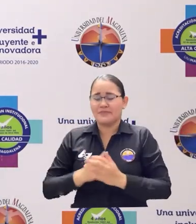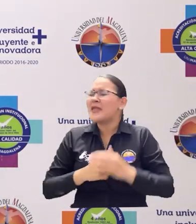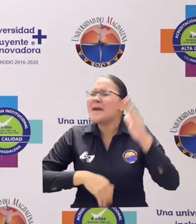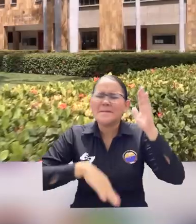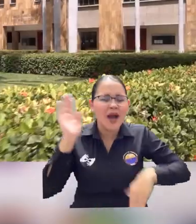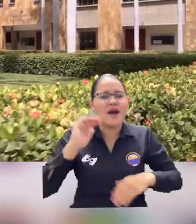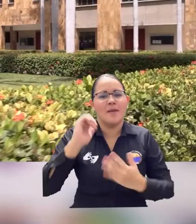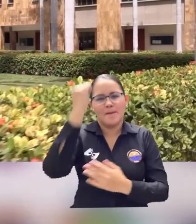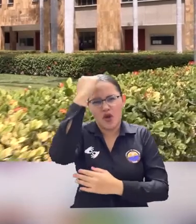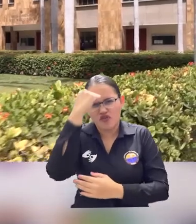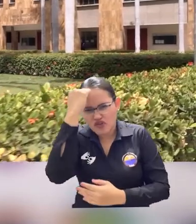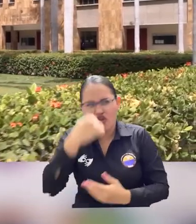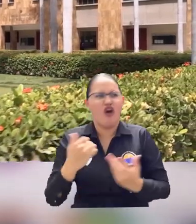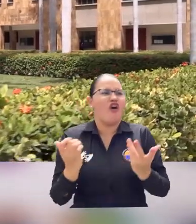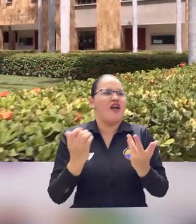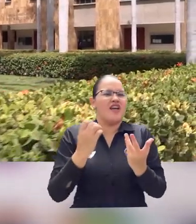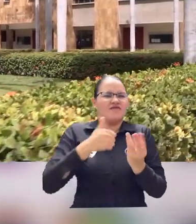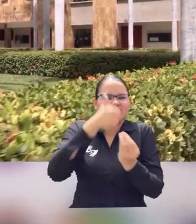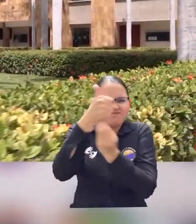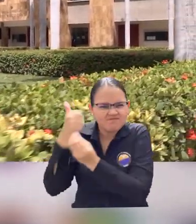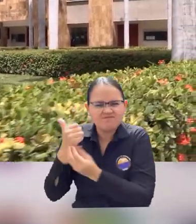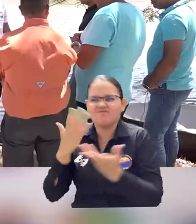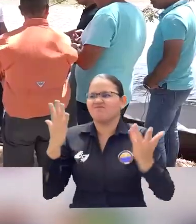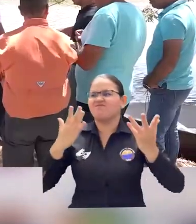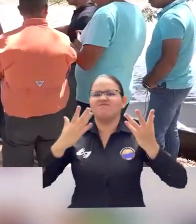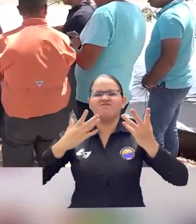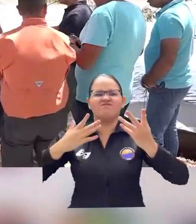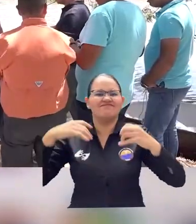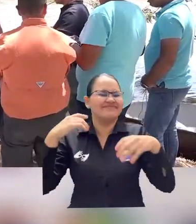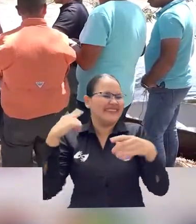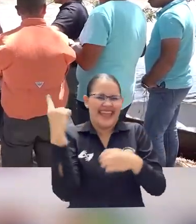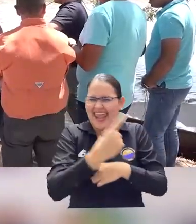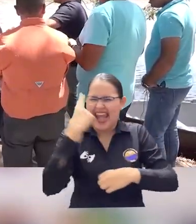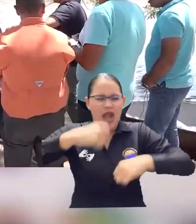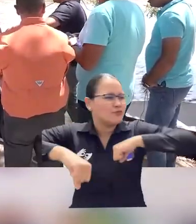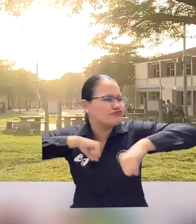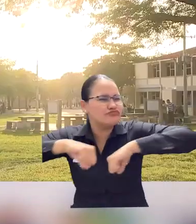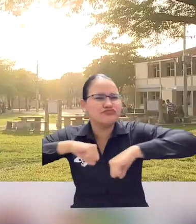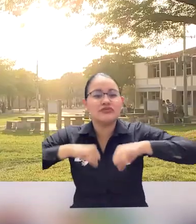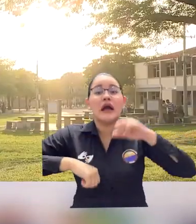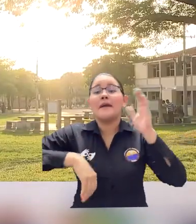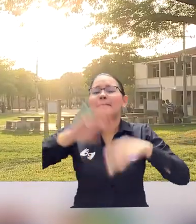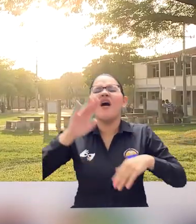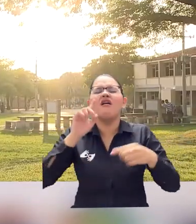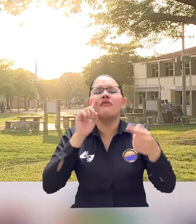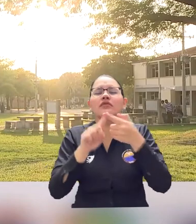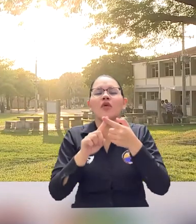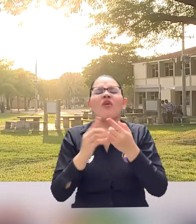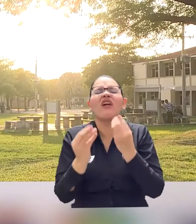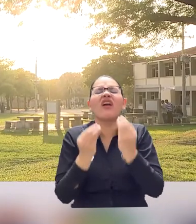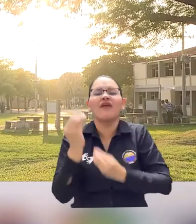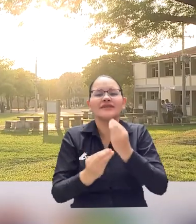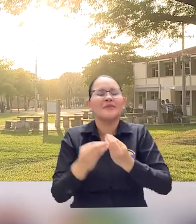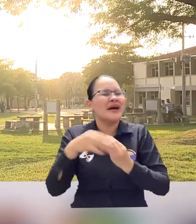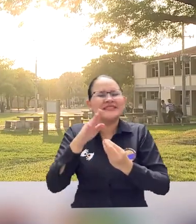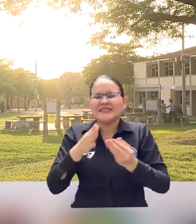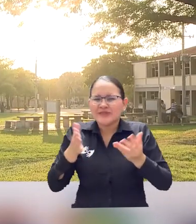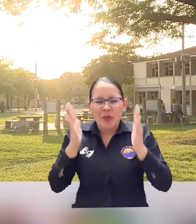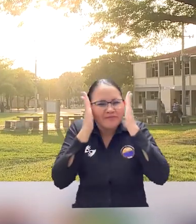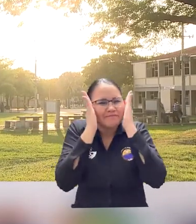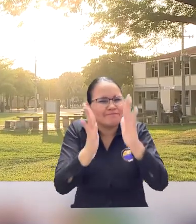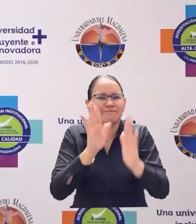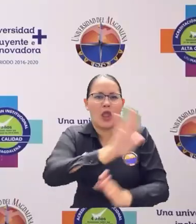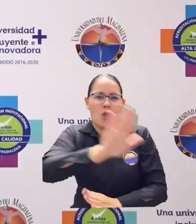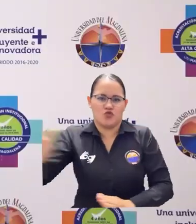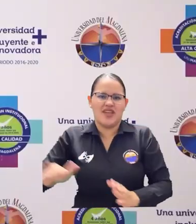sus directivos, los empleados, todos, vamos a hacer lo posible y hasta lo imposible para que su paso por la universidad sea lo más